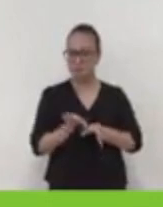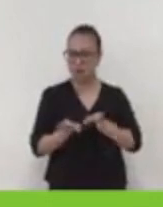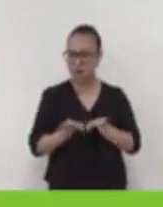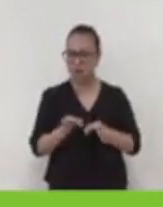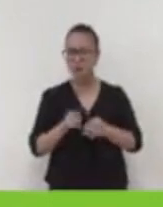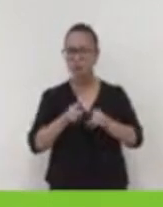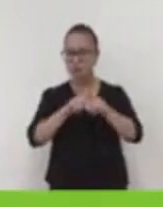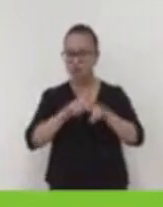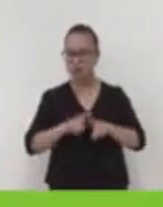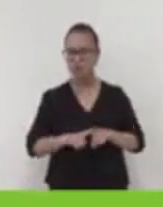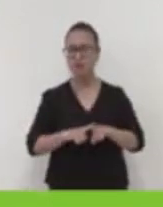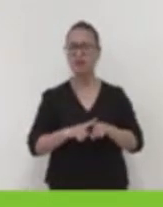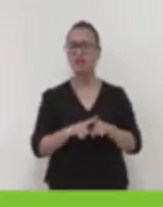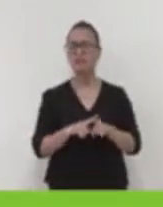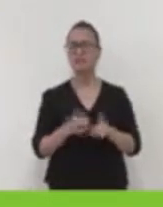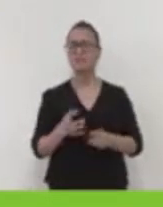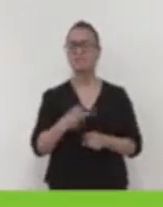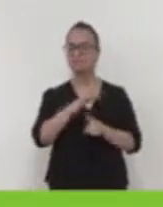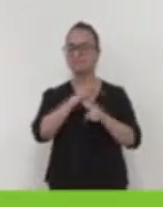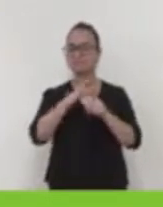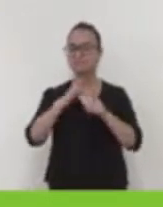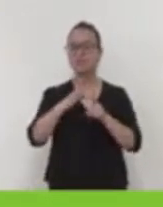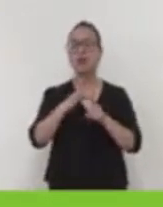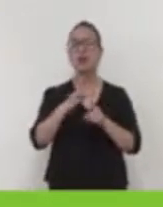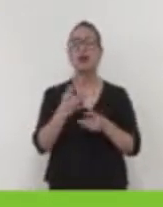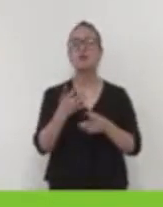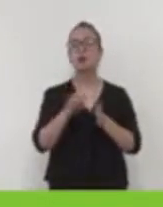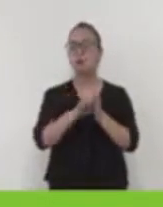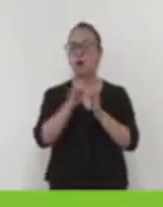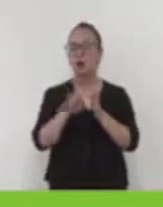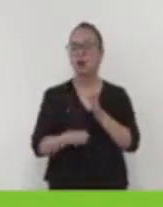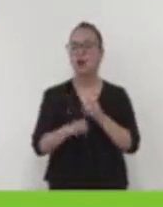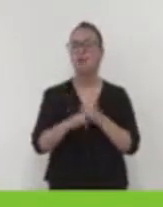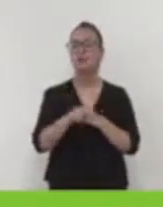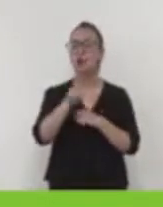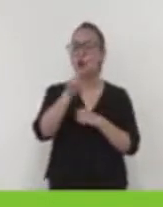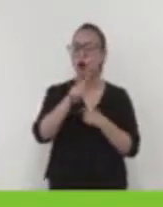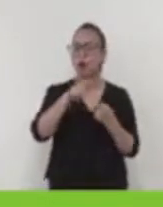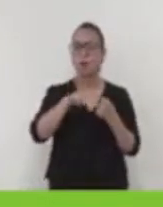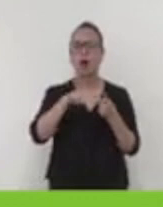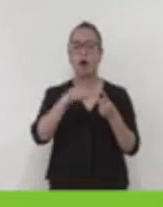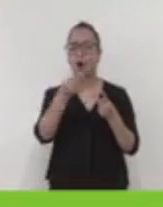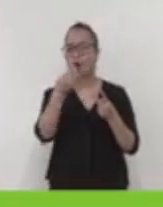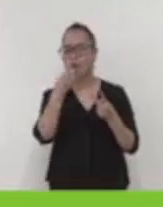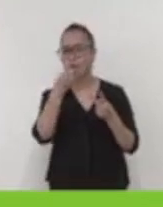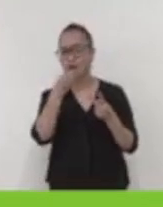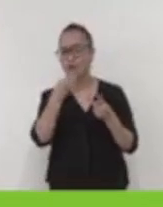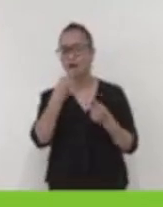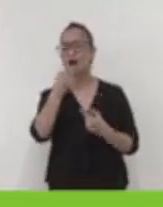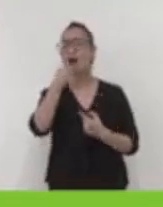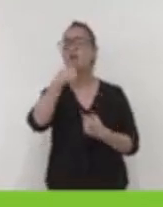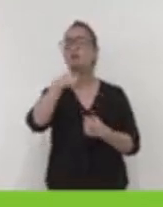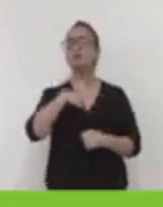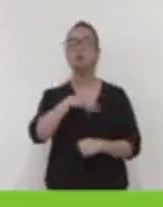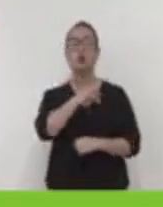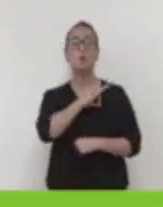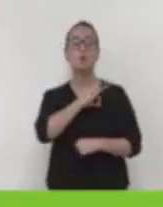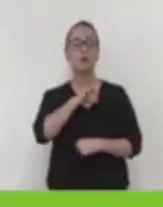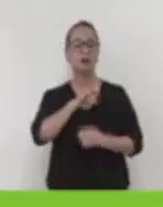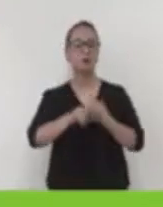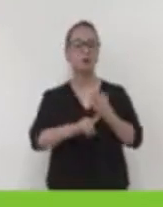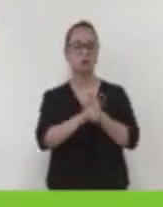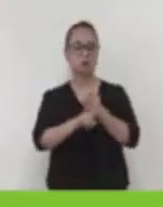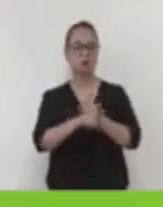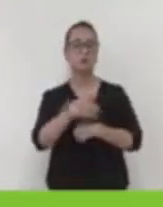Díaz de León recordó que el golpe de calor es el más grave pues requiere tratamiento de urgencia de no tratarse